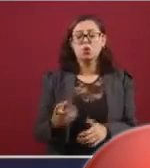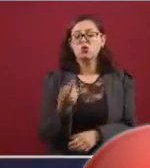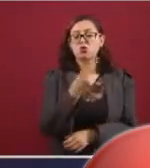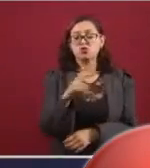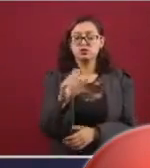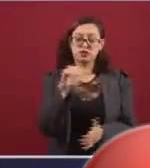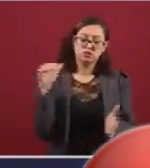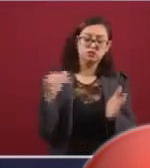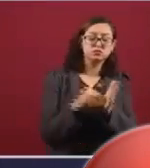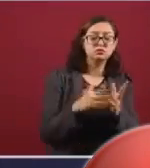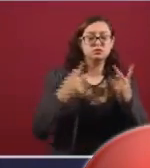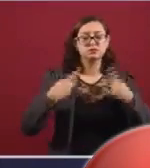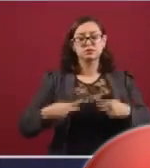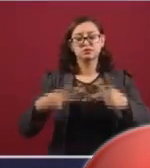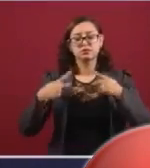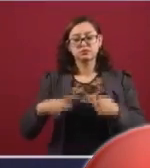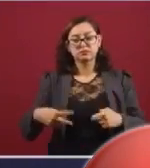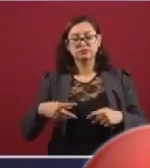200 mil